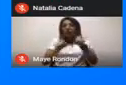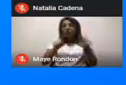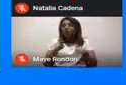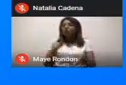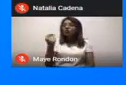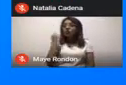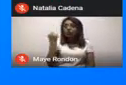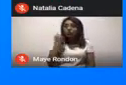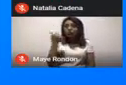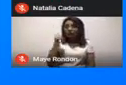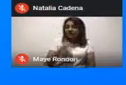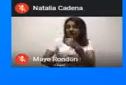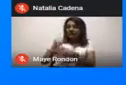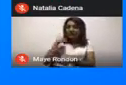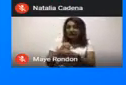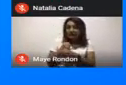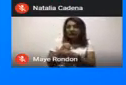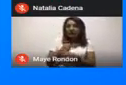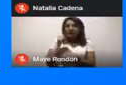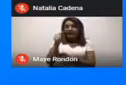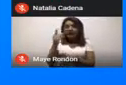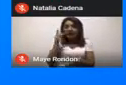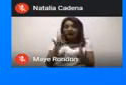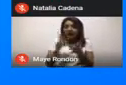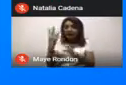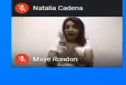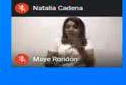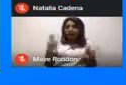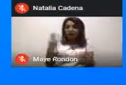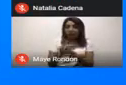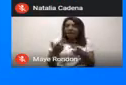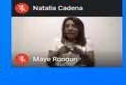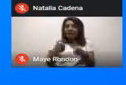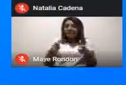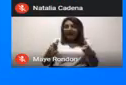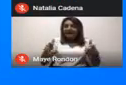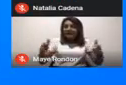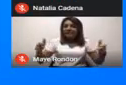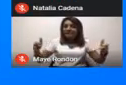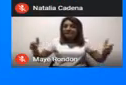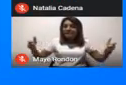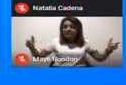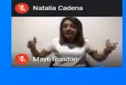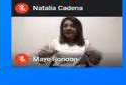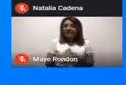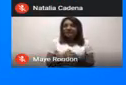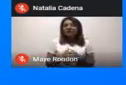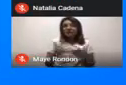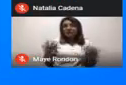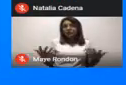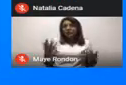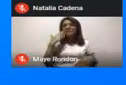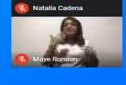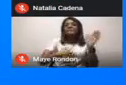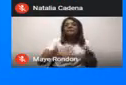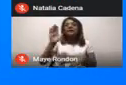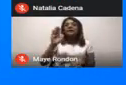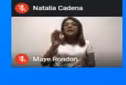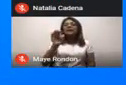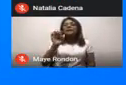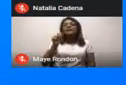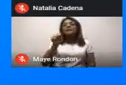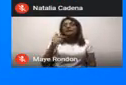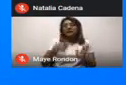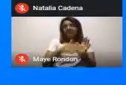últimos 10 años, este sector en el mundo ha venido creciendo a manera agigantada. Tendríamos más de 1.500 millones